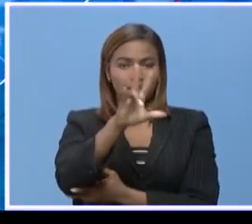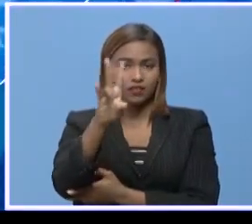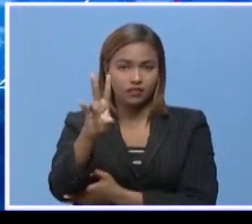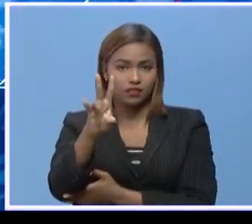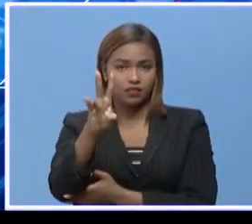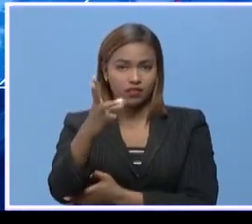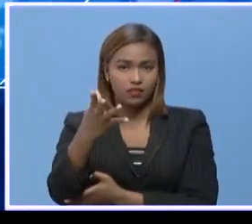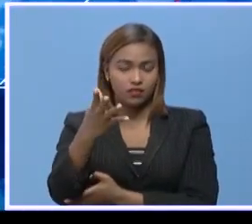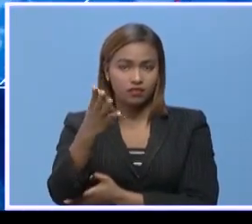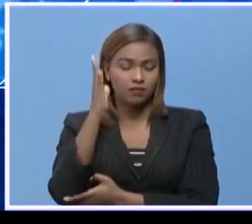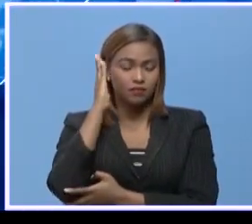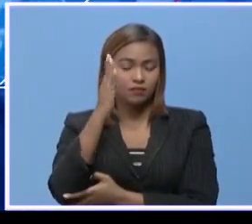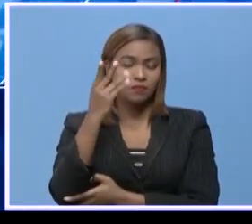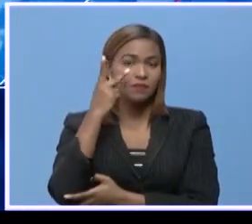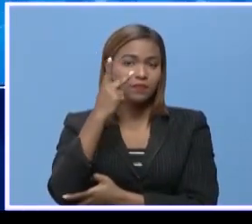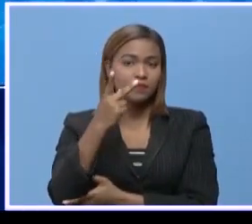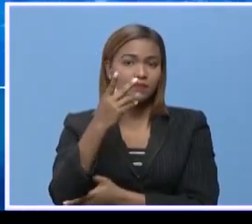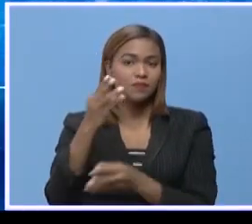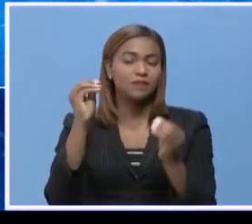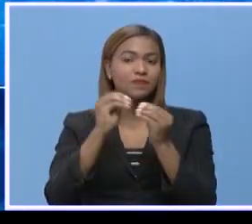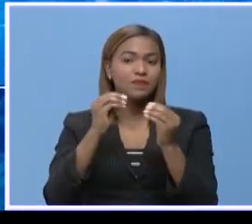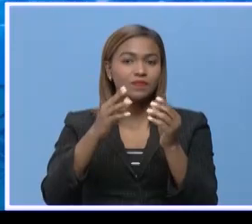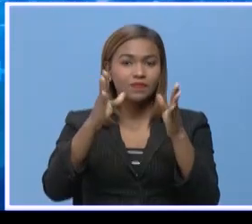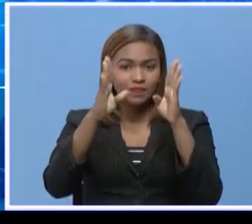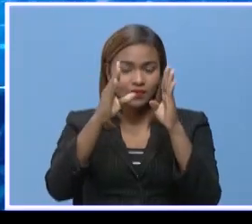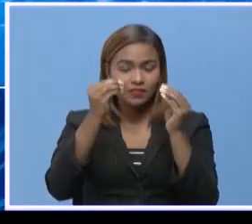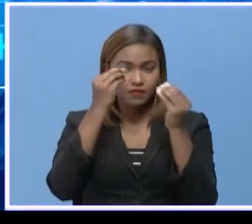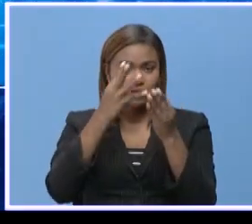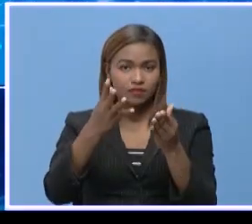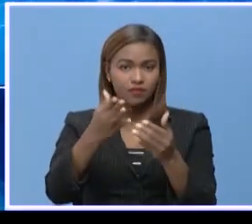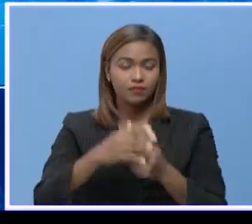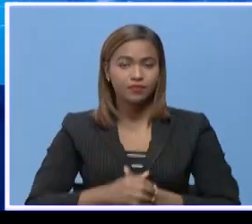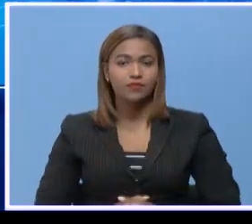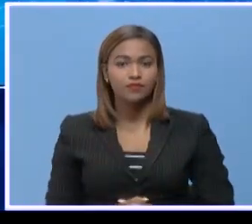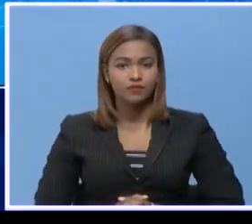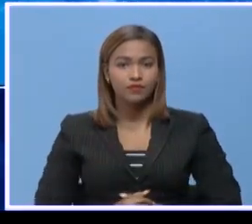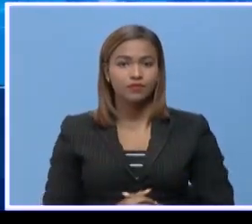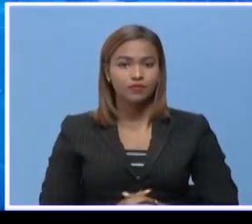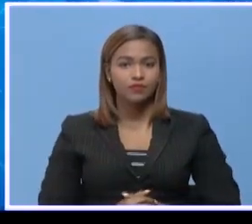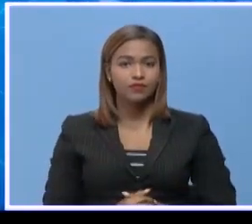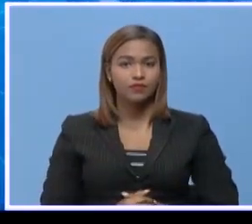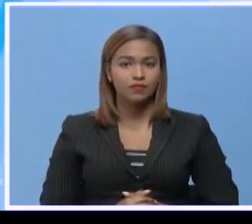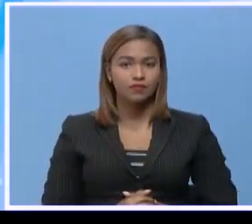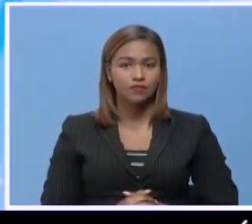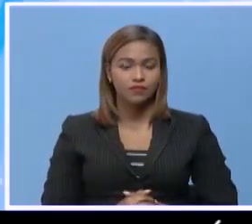829-761-5037. Vamos a prestar atención a esta información.